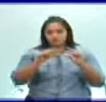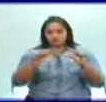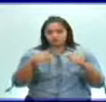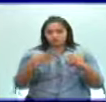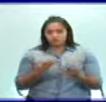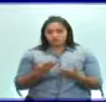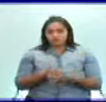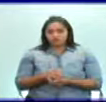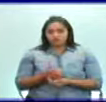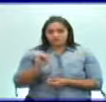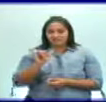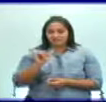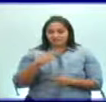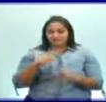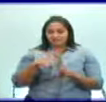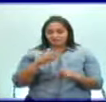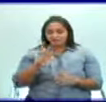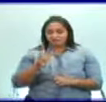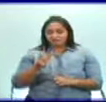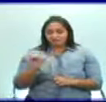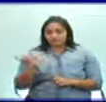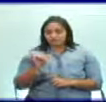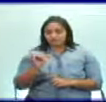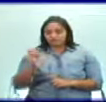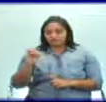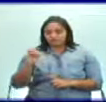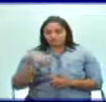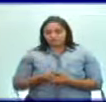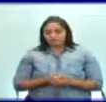Y directamente igual menos 3. ¿Ya?